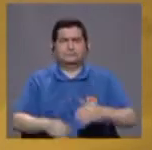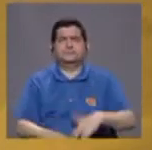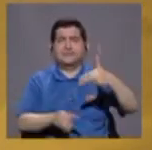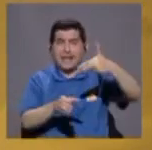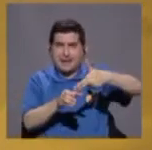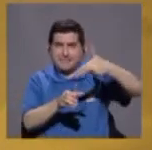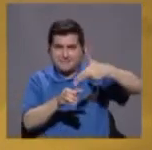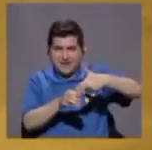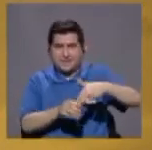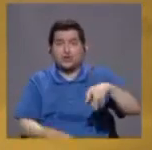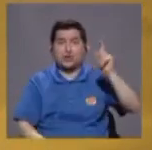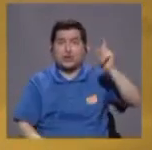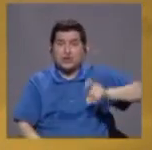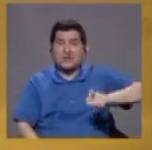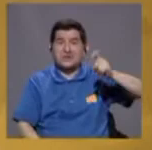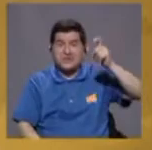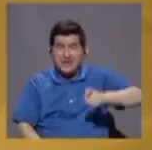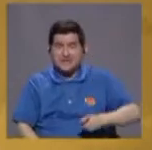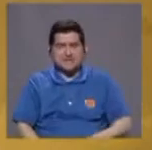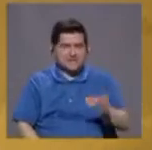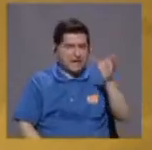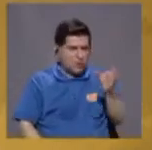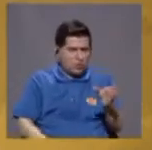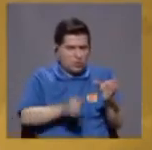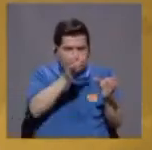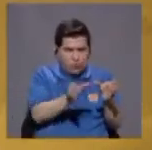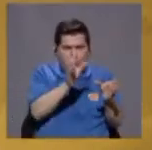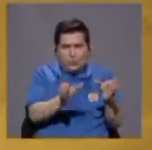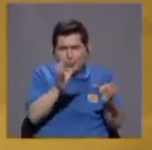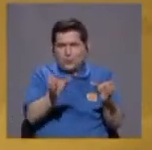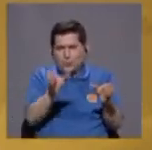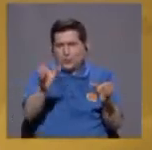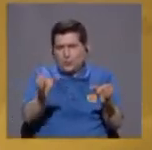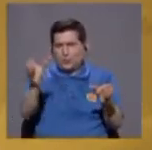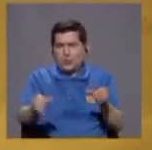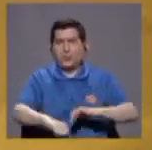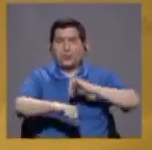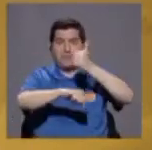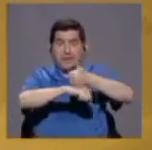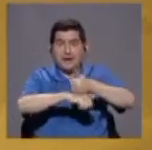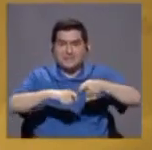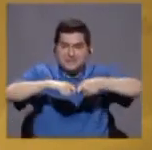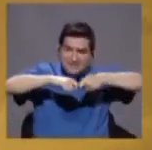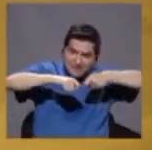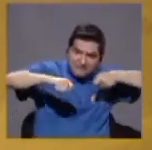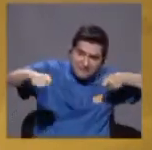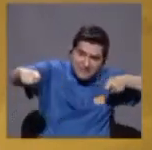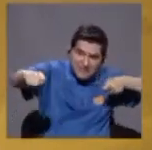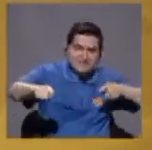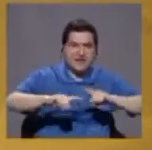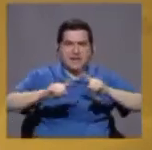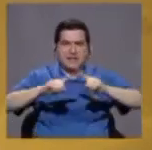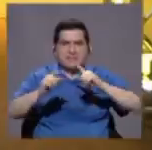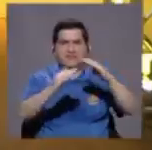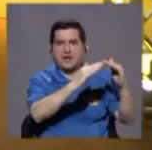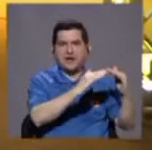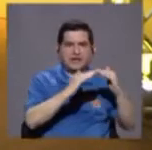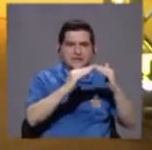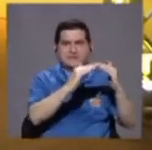petrolíferos había que poner en fila para establecer la distancia entre una ciudad y otra.